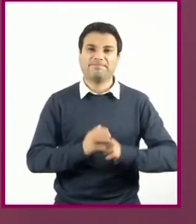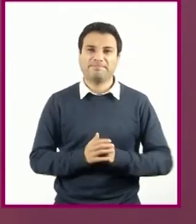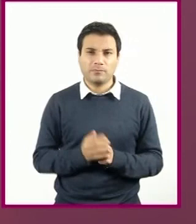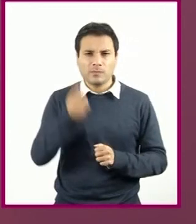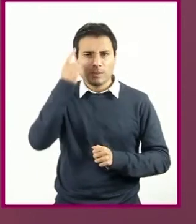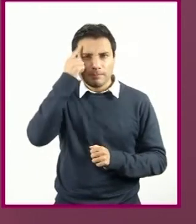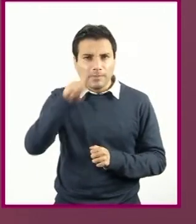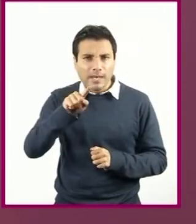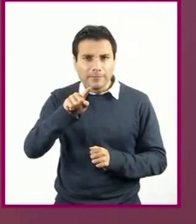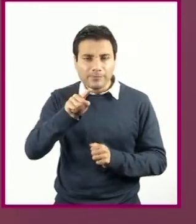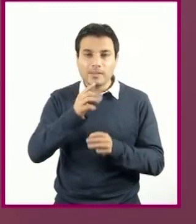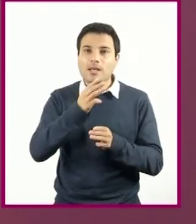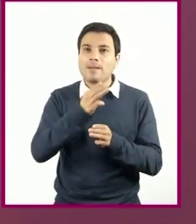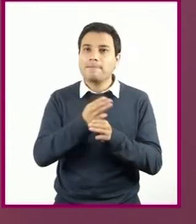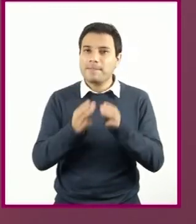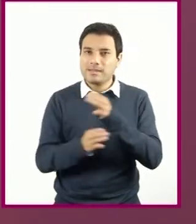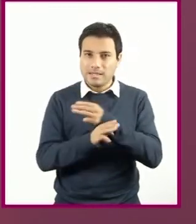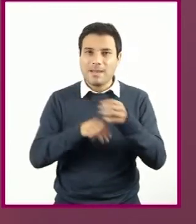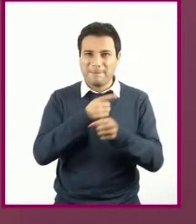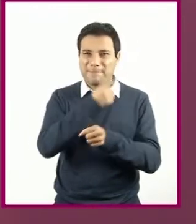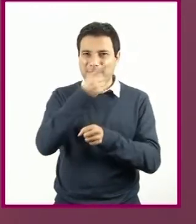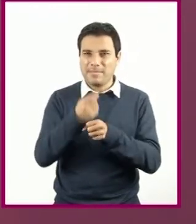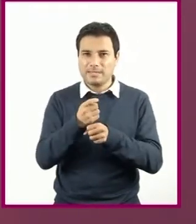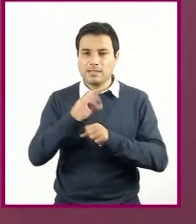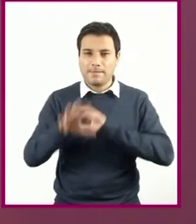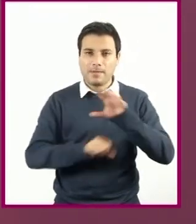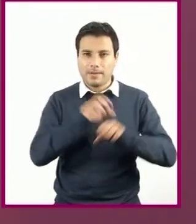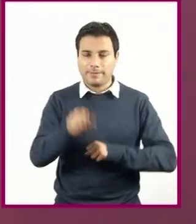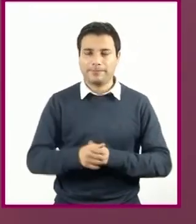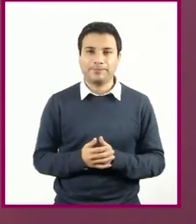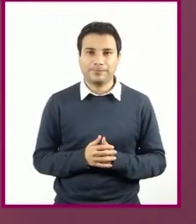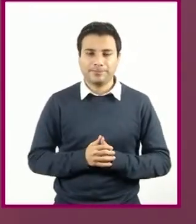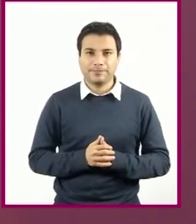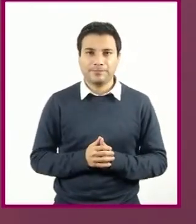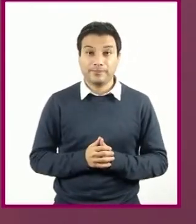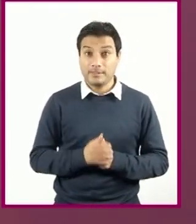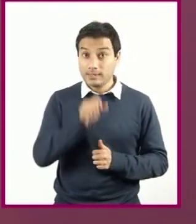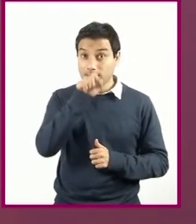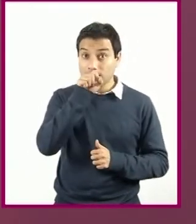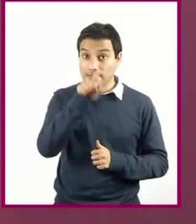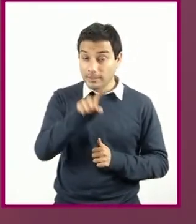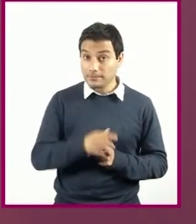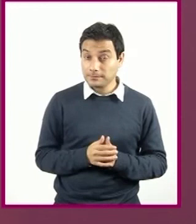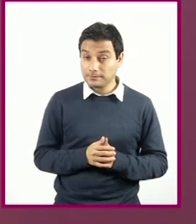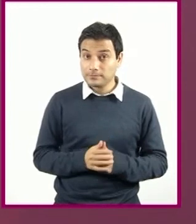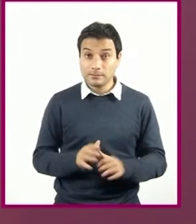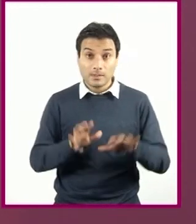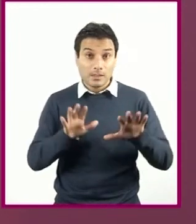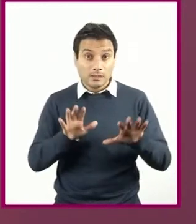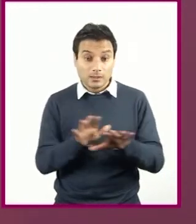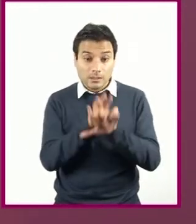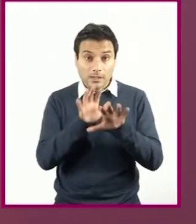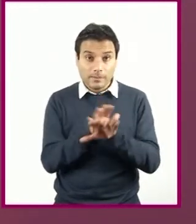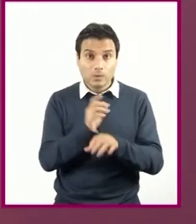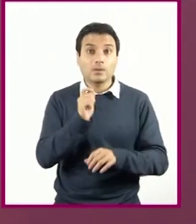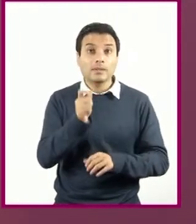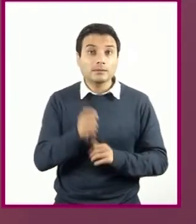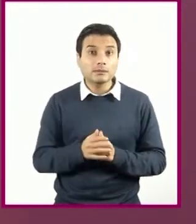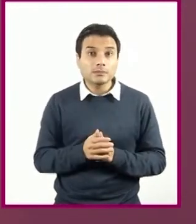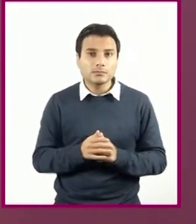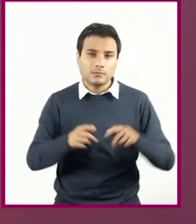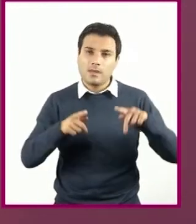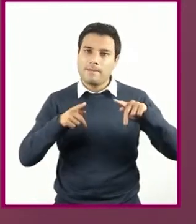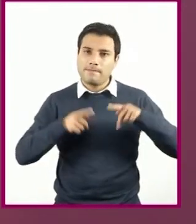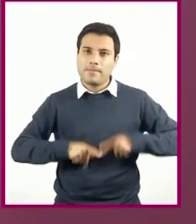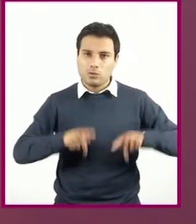para extraer las principales materias primas. Asimismo, los cambios en la forma de ser de la